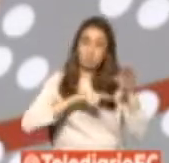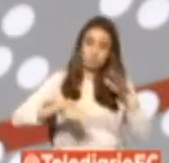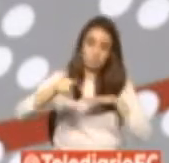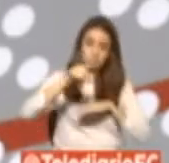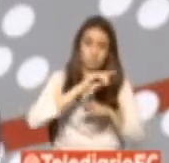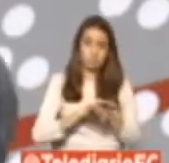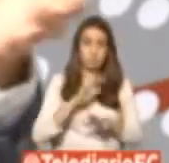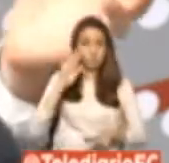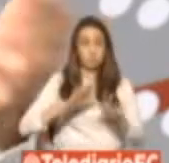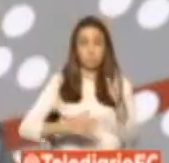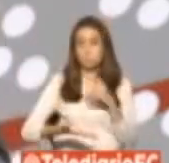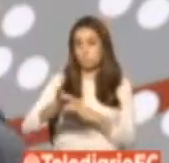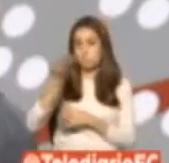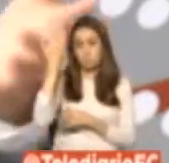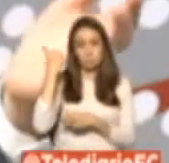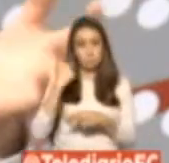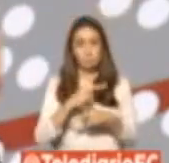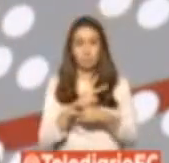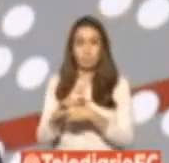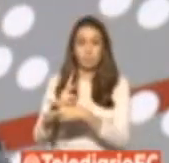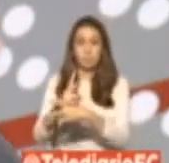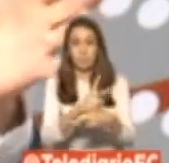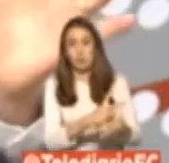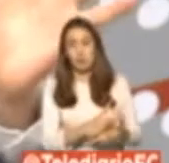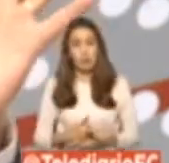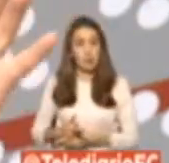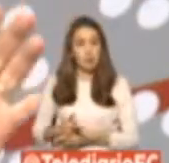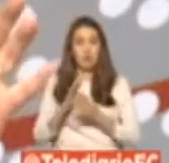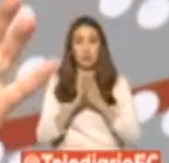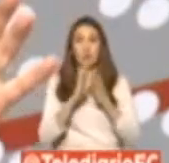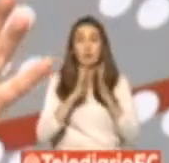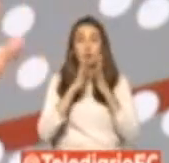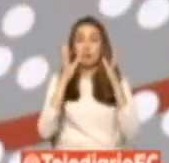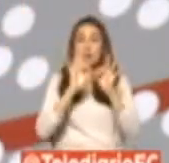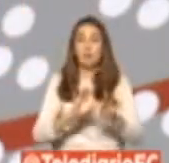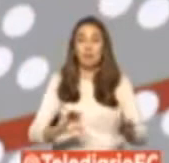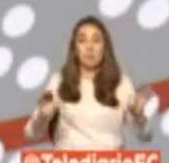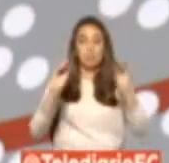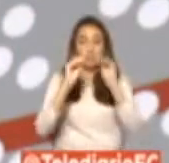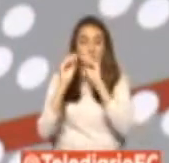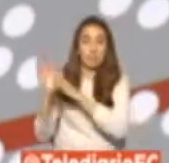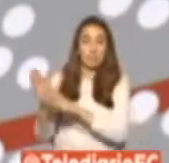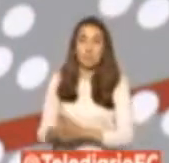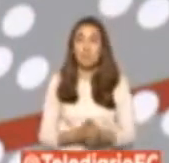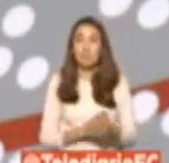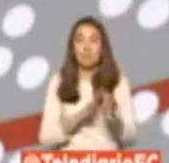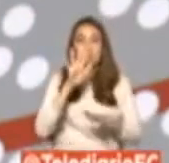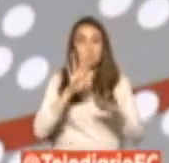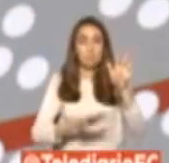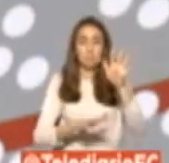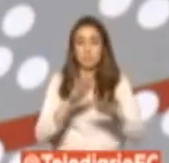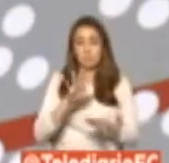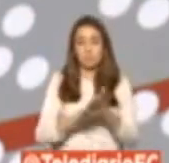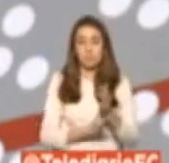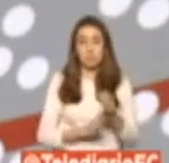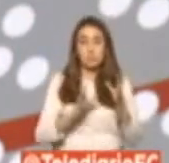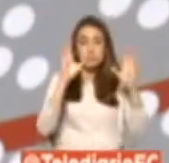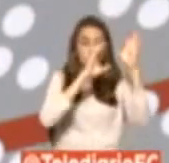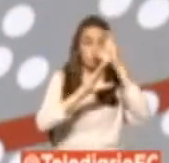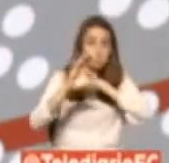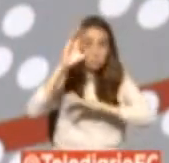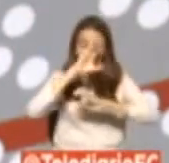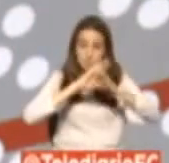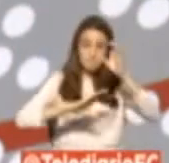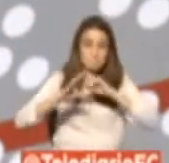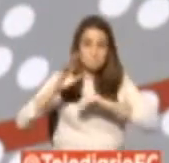hubo una protección, una especie de protección a las organizaciones políticas, una especie de persecución e